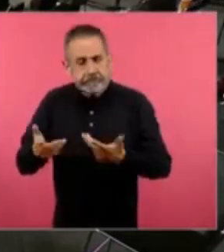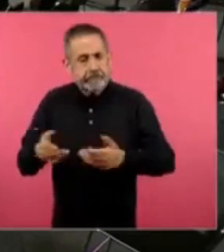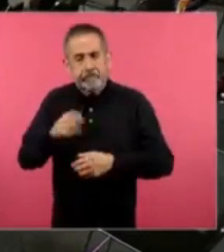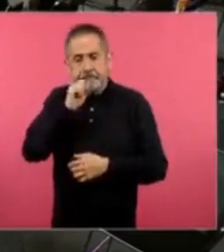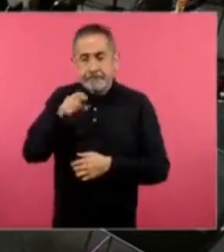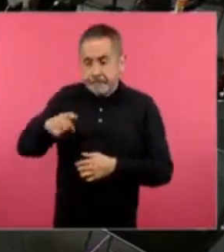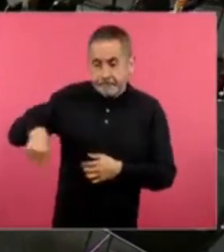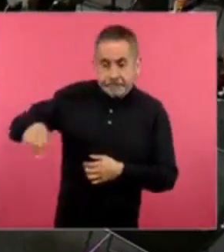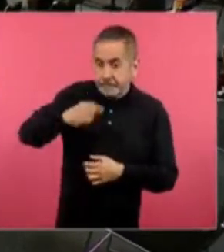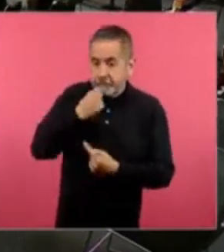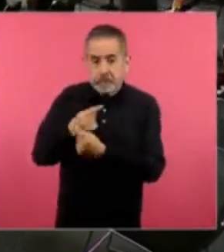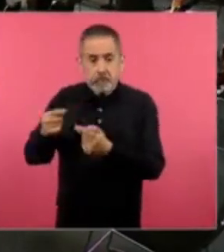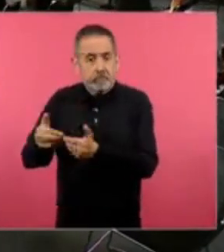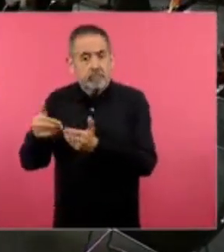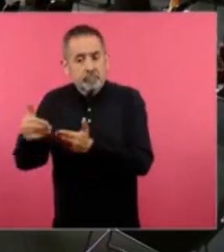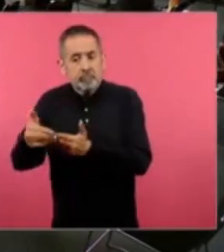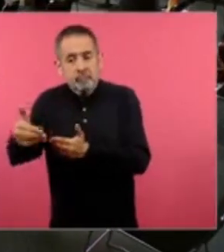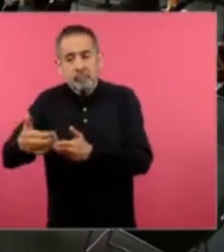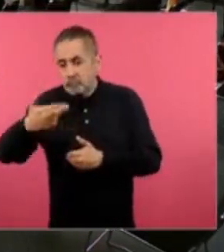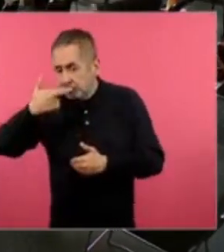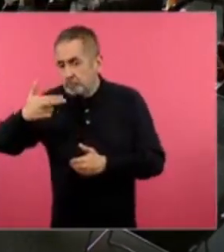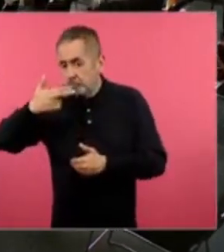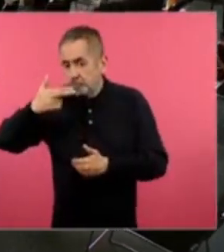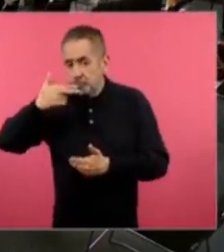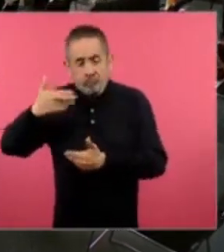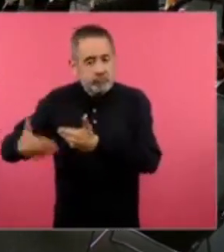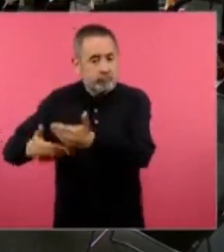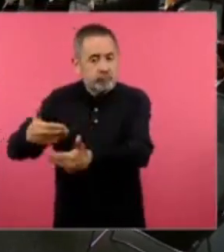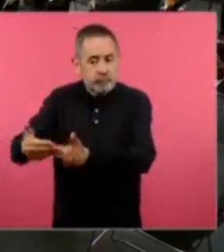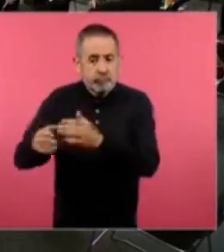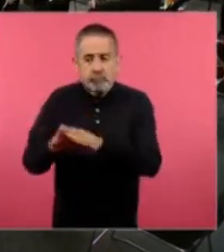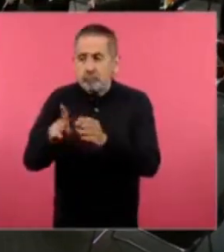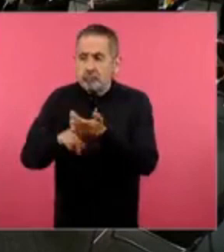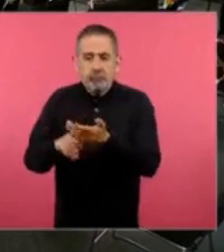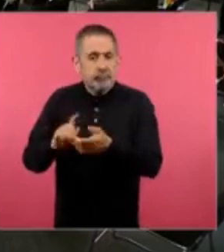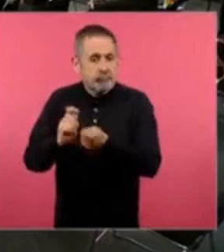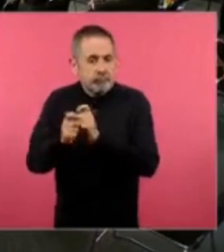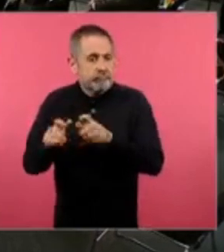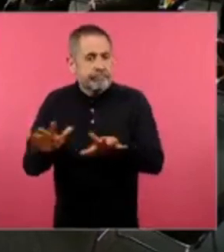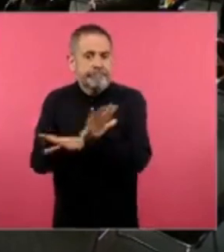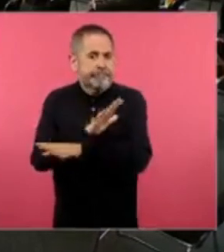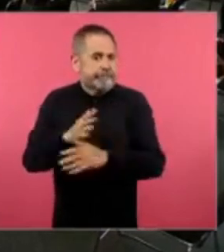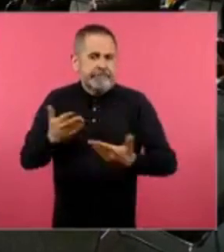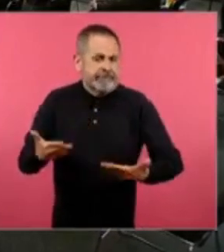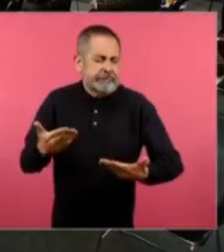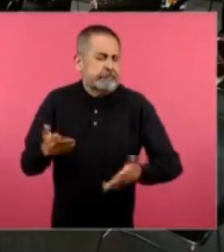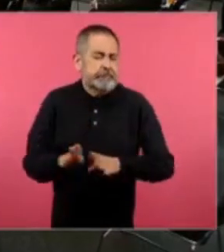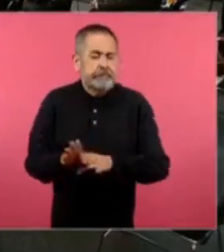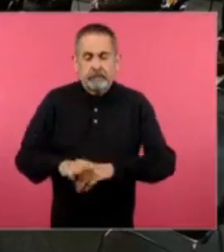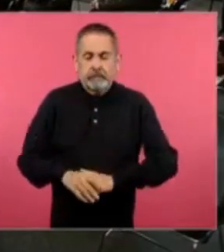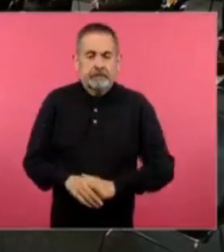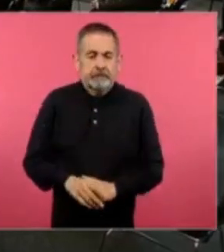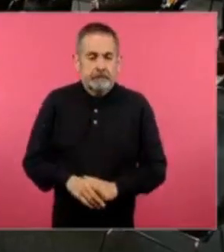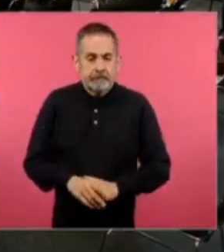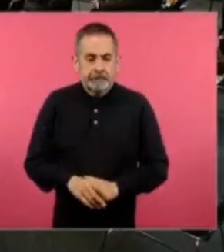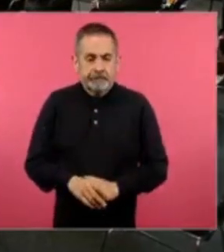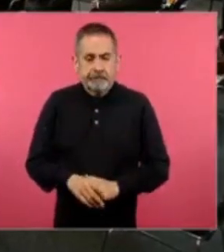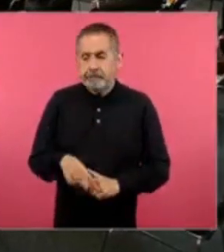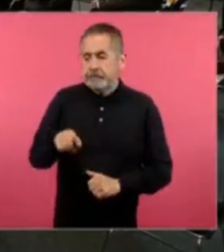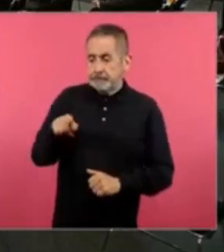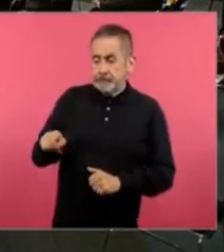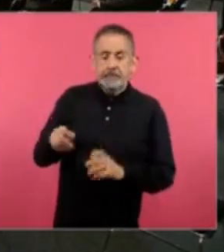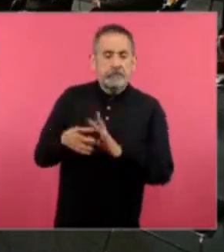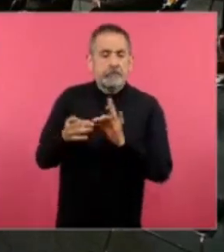tanto han mejorado y qué tanto les falta por mejorar. Entonces, aquí nos